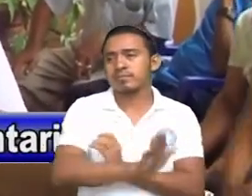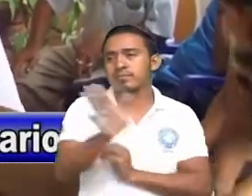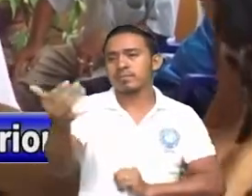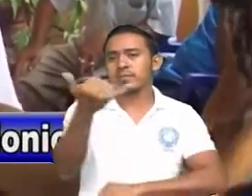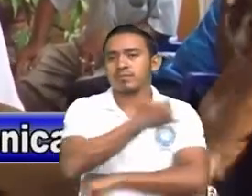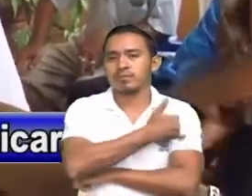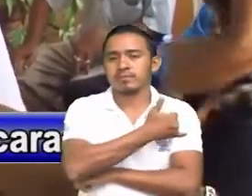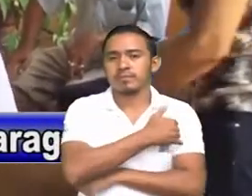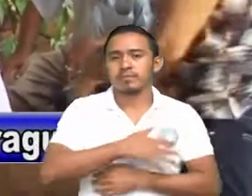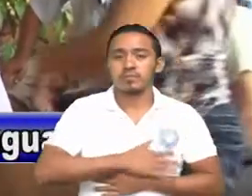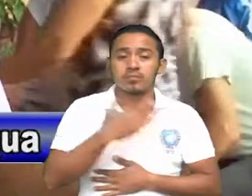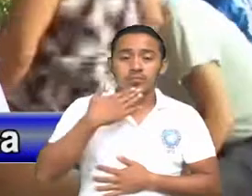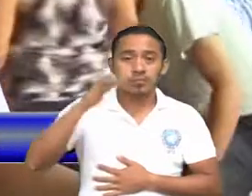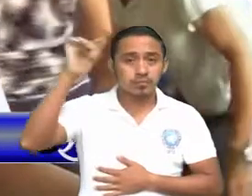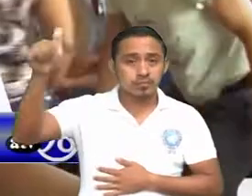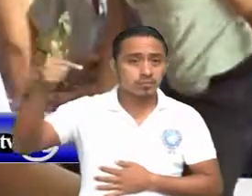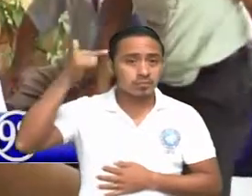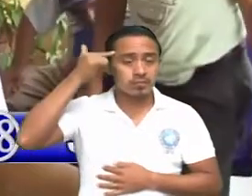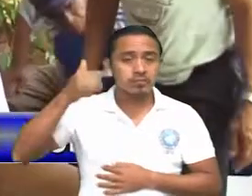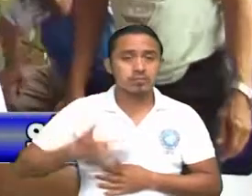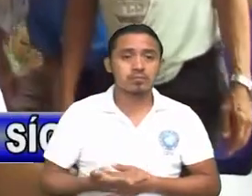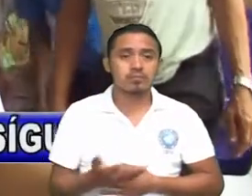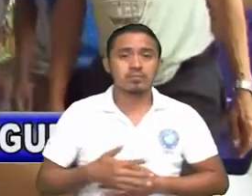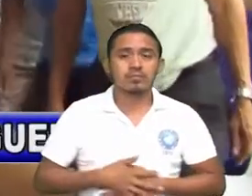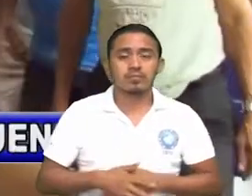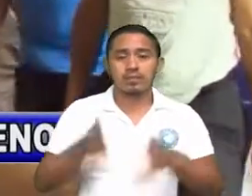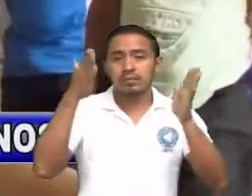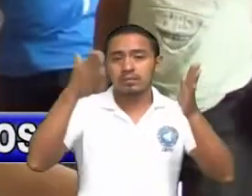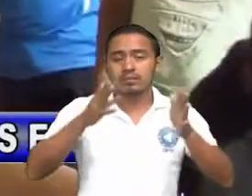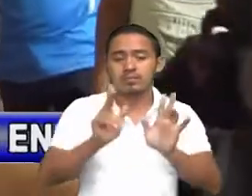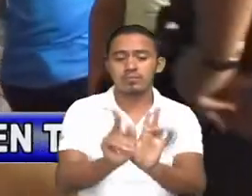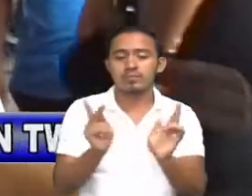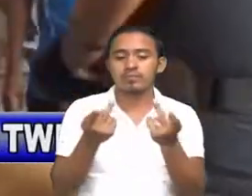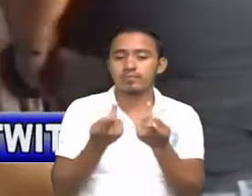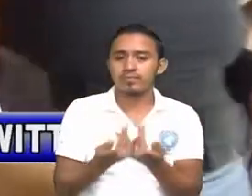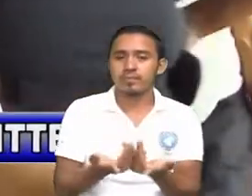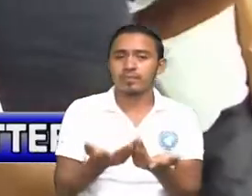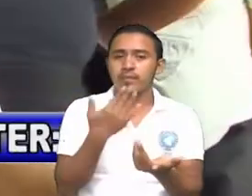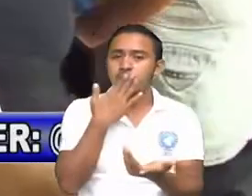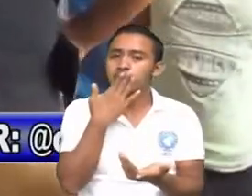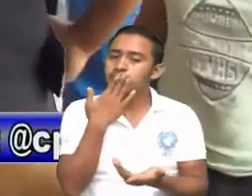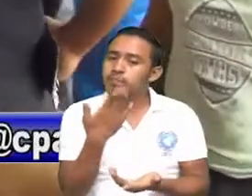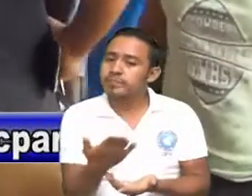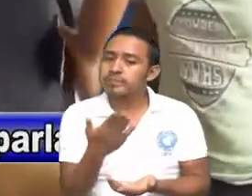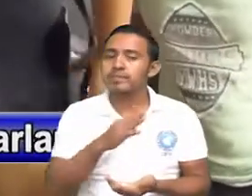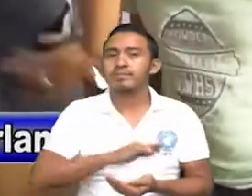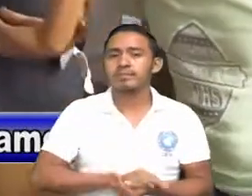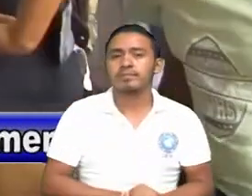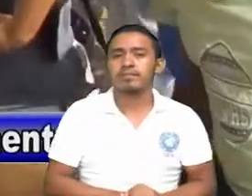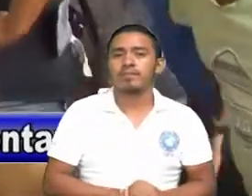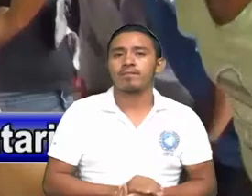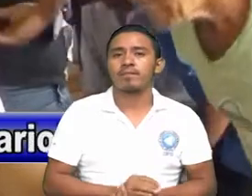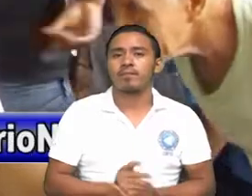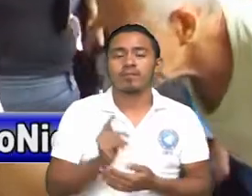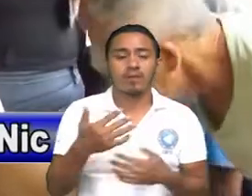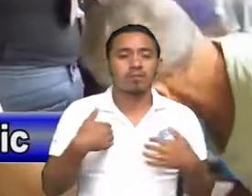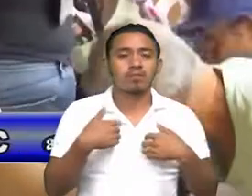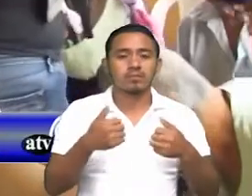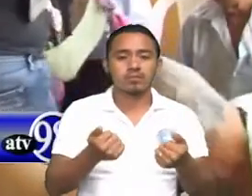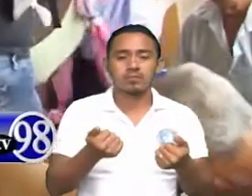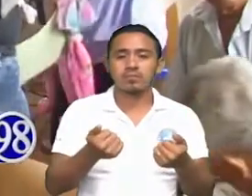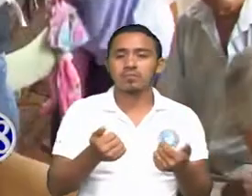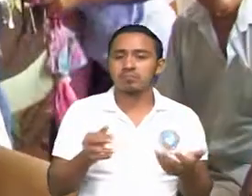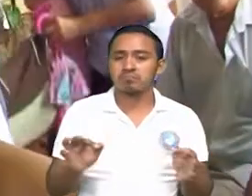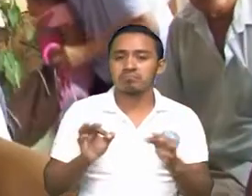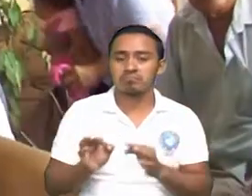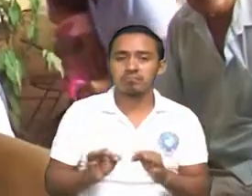Que nuestro buen gobierno da un servicio público muy bueno, ¿verdad? Toda la salud gratuita